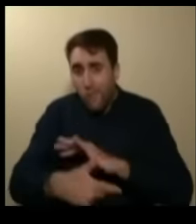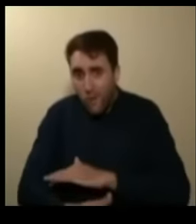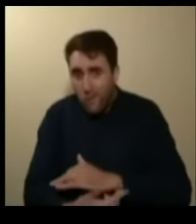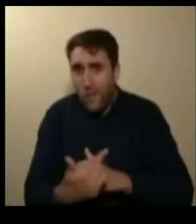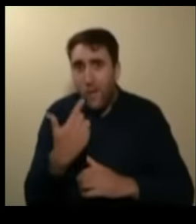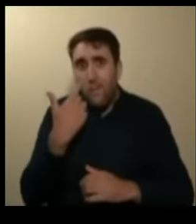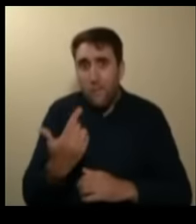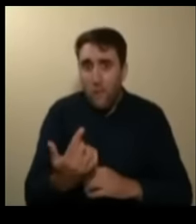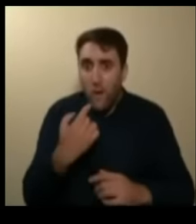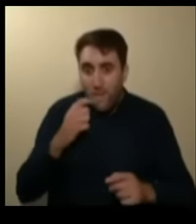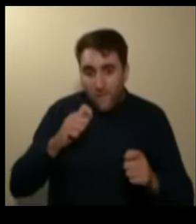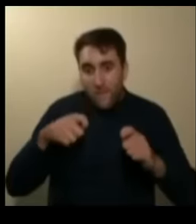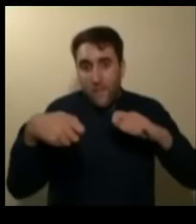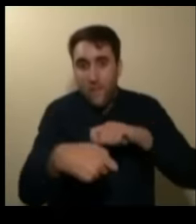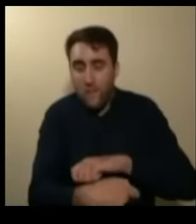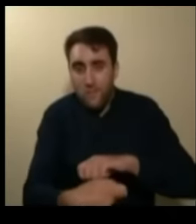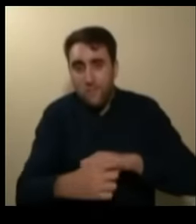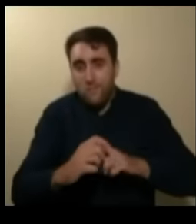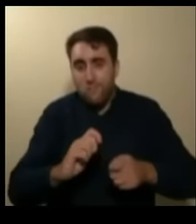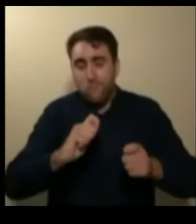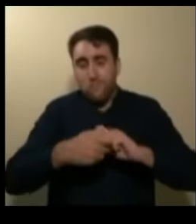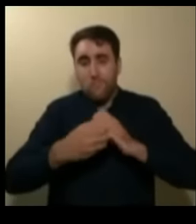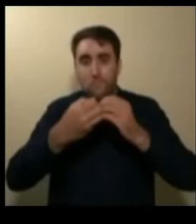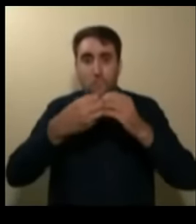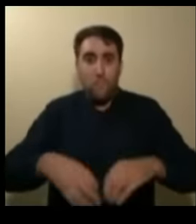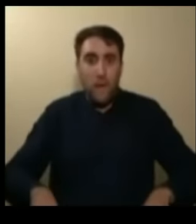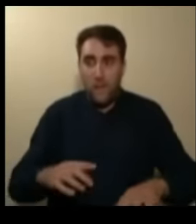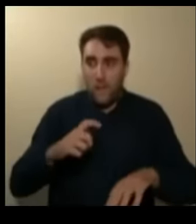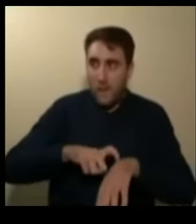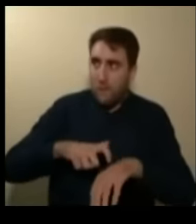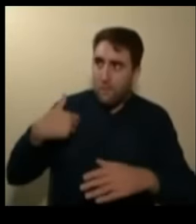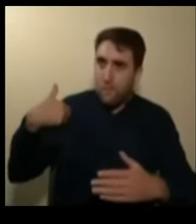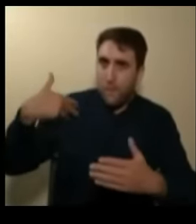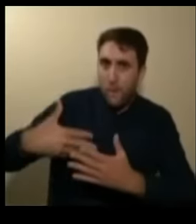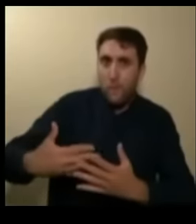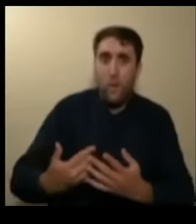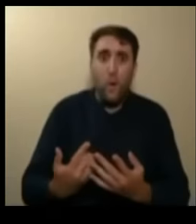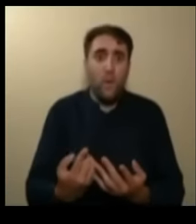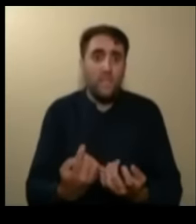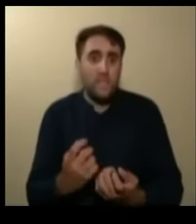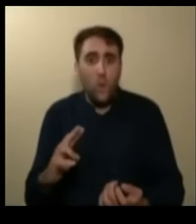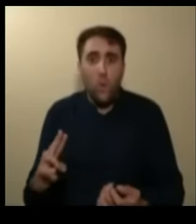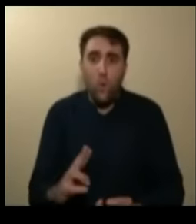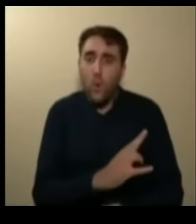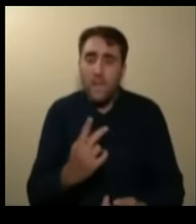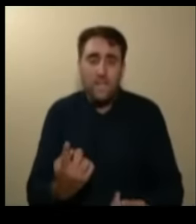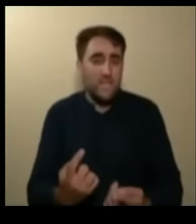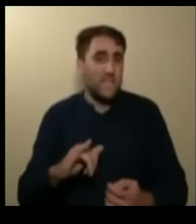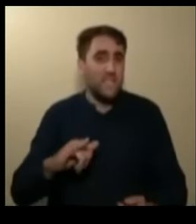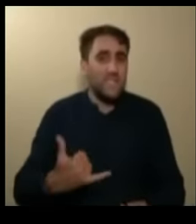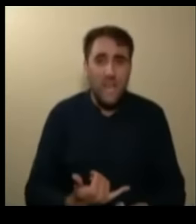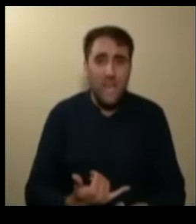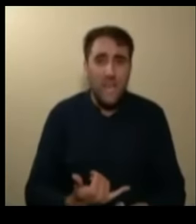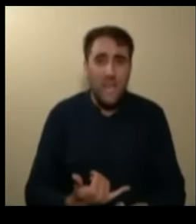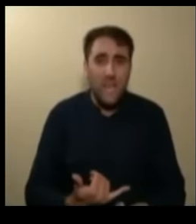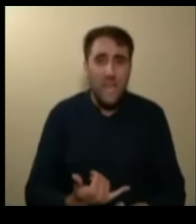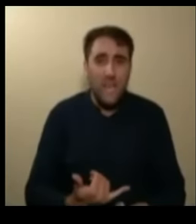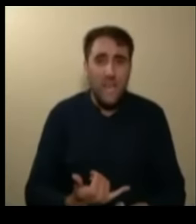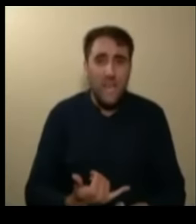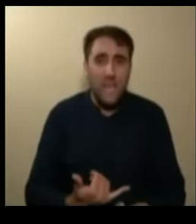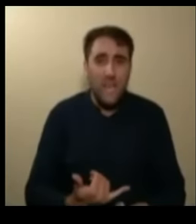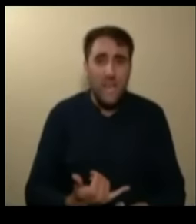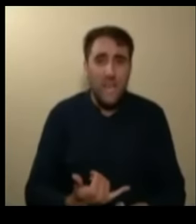en lo que aspiramos sea el comienzo de un cambio paulatino que el Uruguay necesita con urgencia para poder atender a